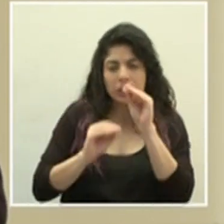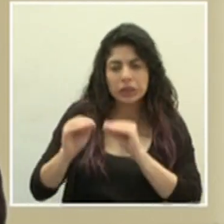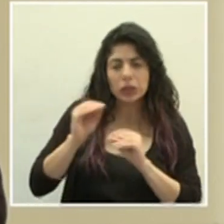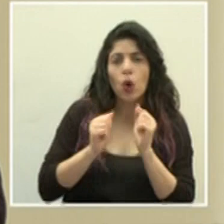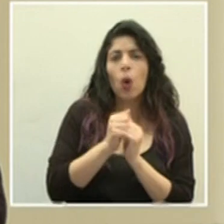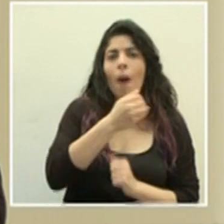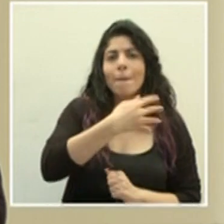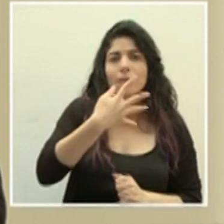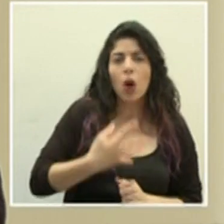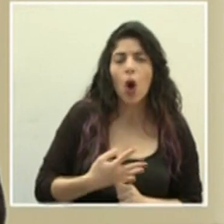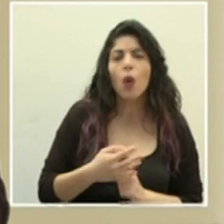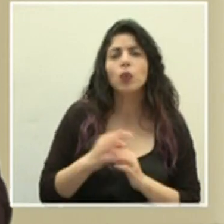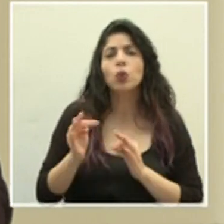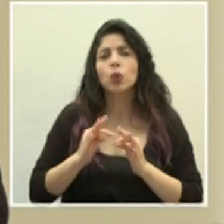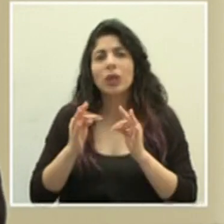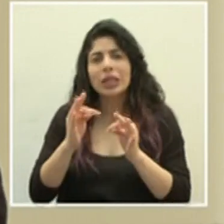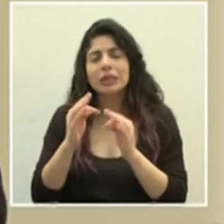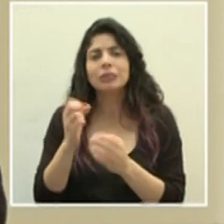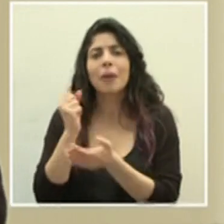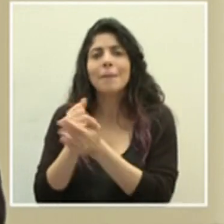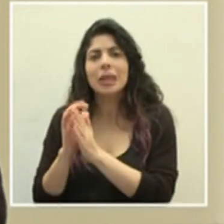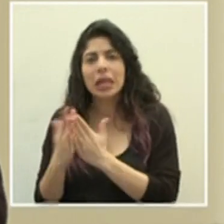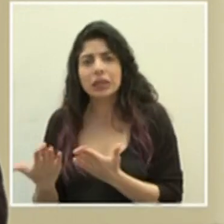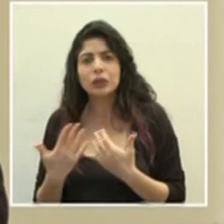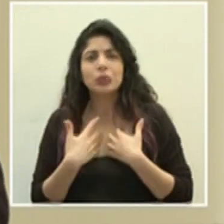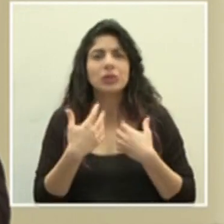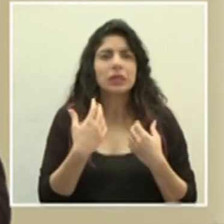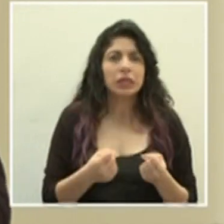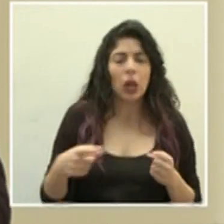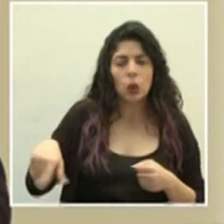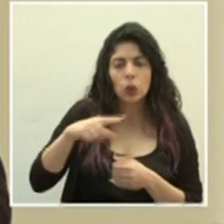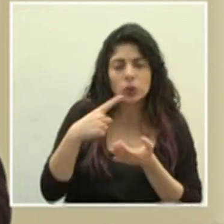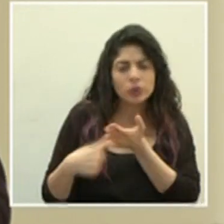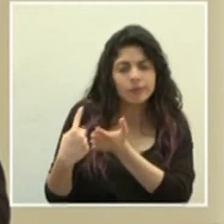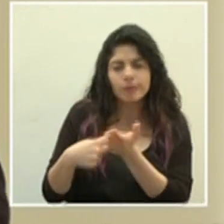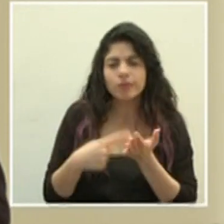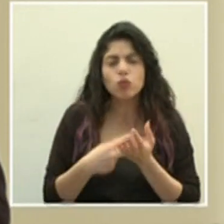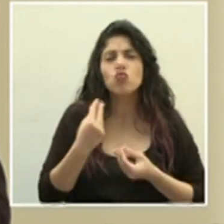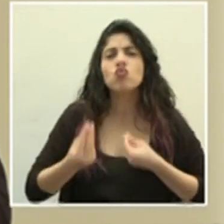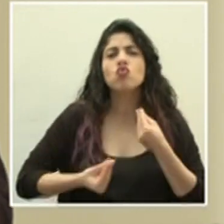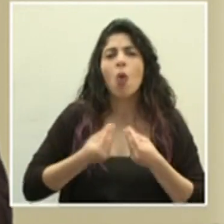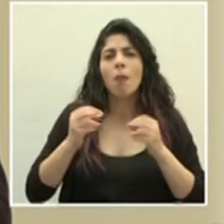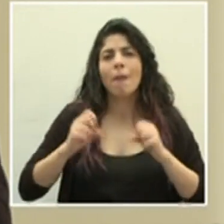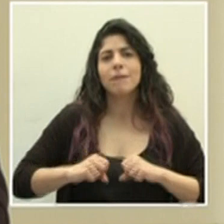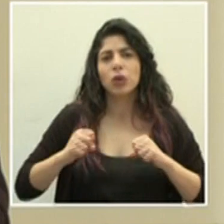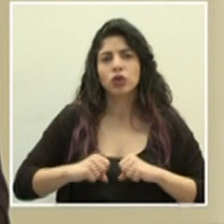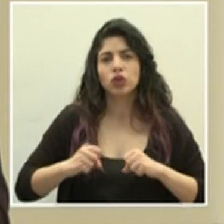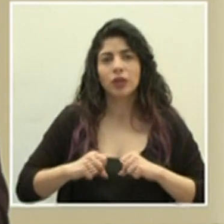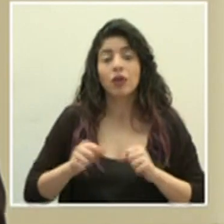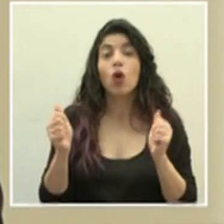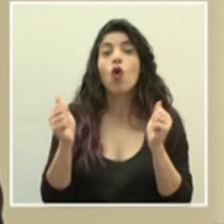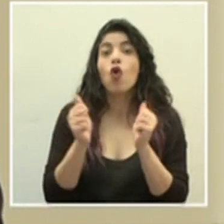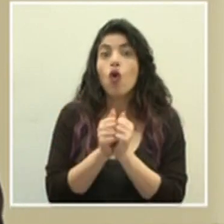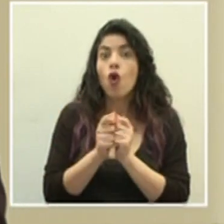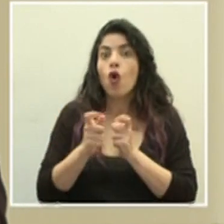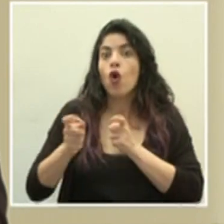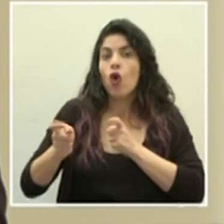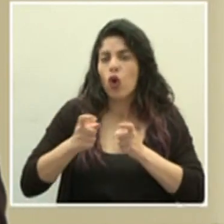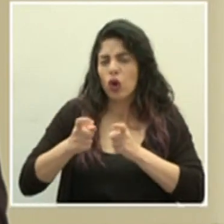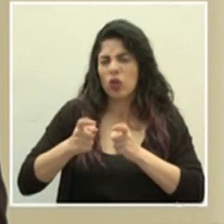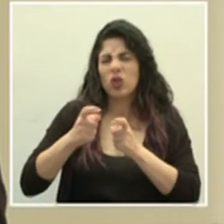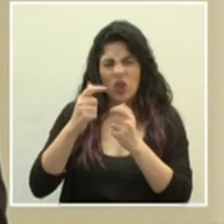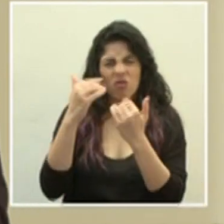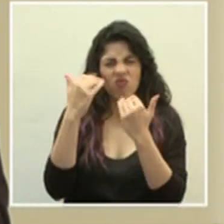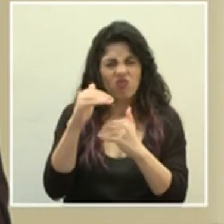con turismo, con migración y obviamente salud para hacer eventualmente posible también con un control muy